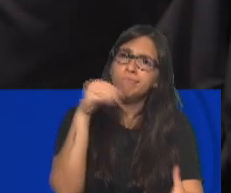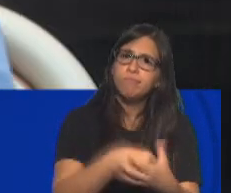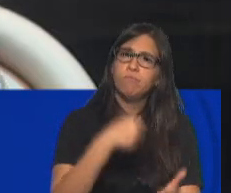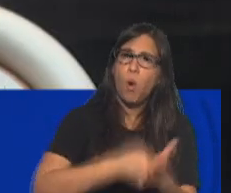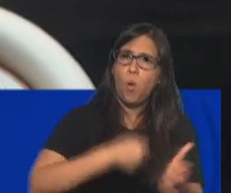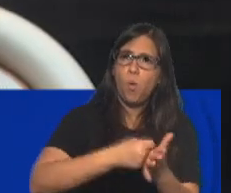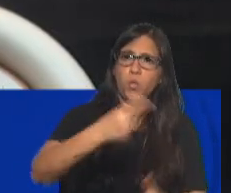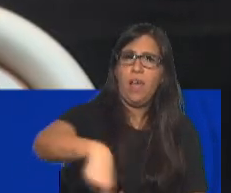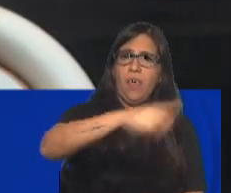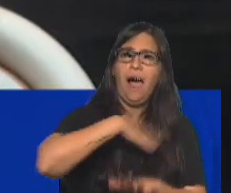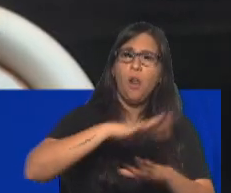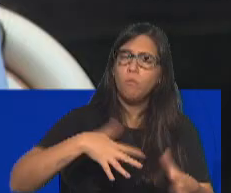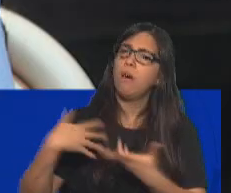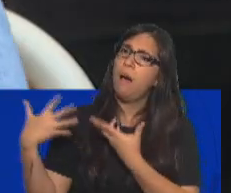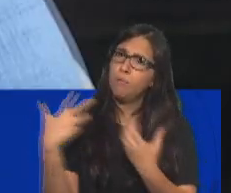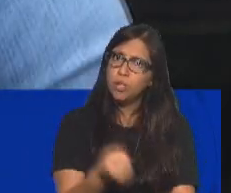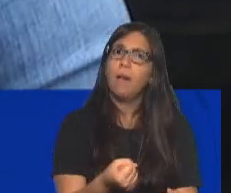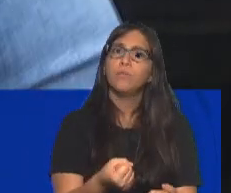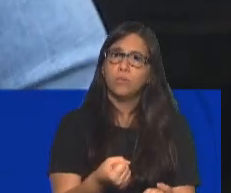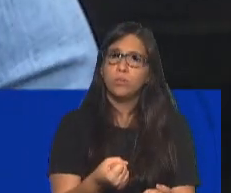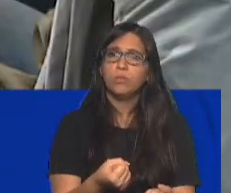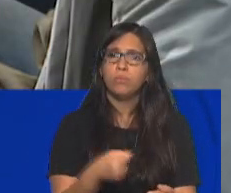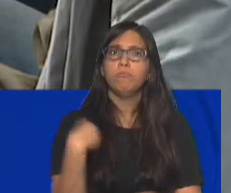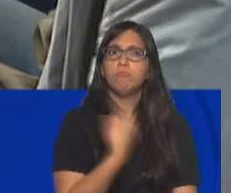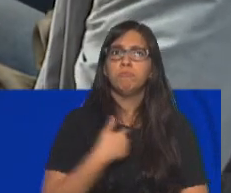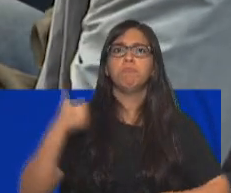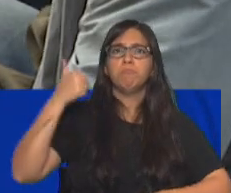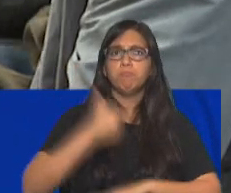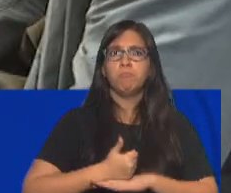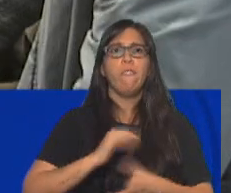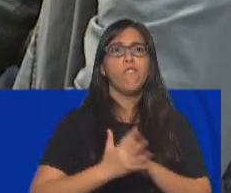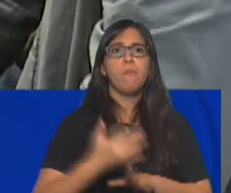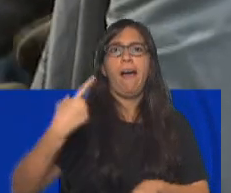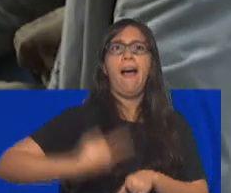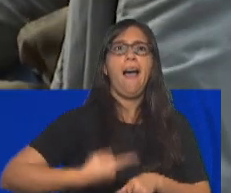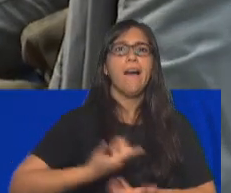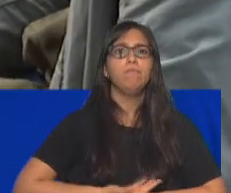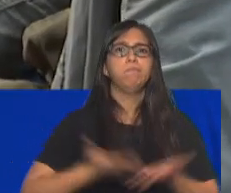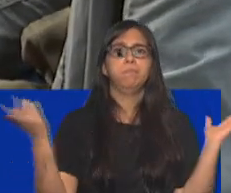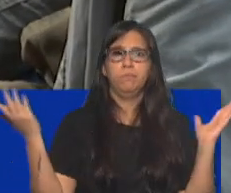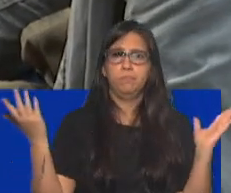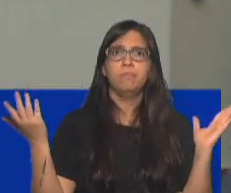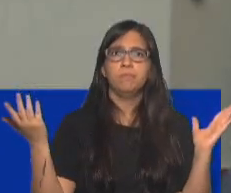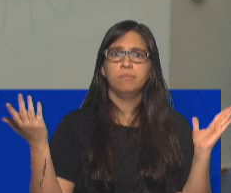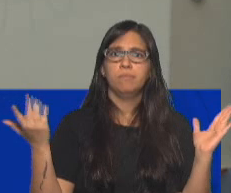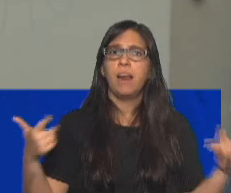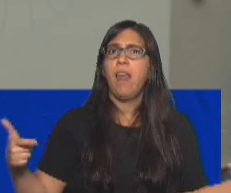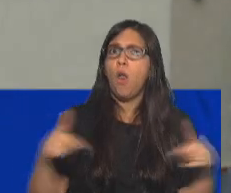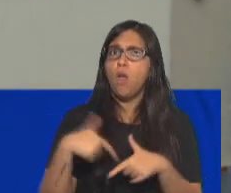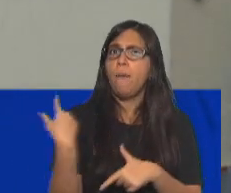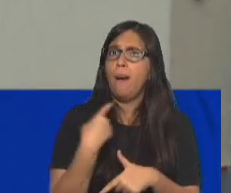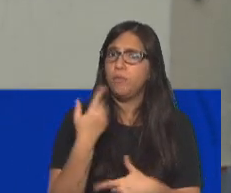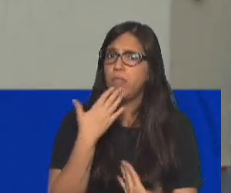estudiantes y estamos acá haciendo una un un acto y y una una reunión donde vamos a